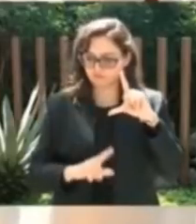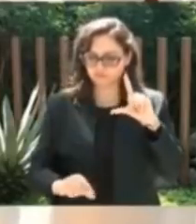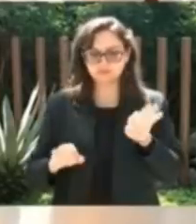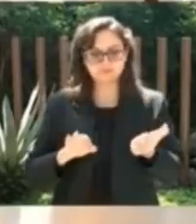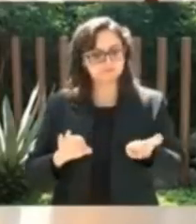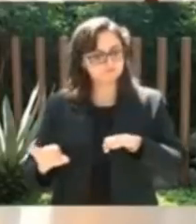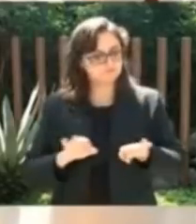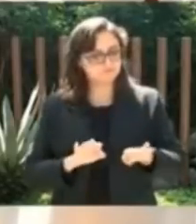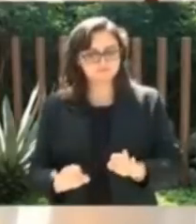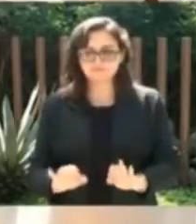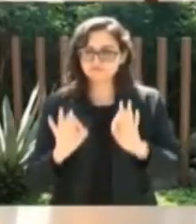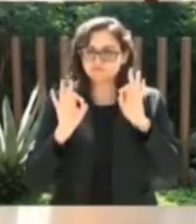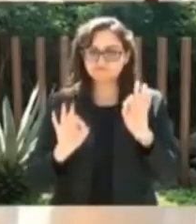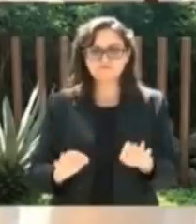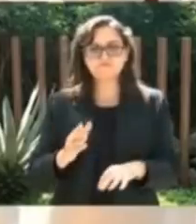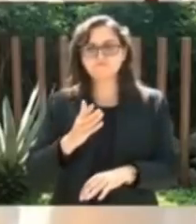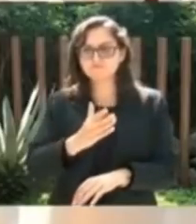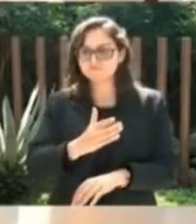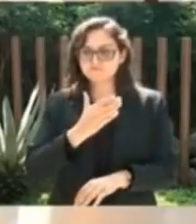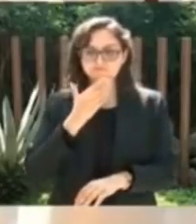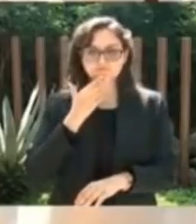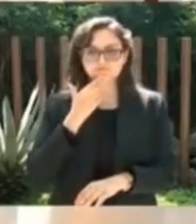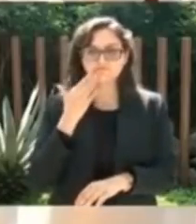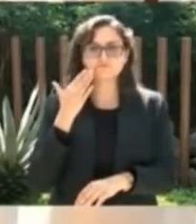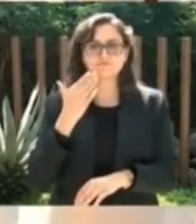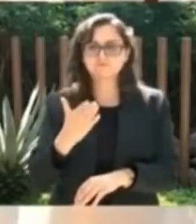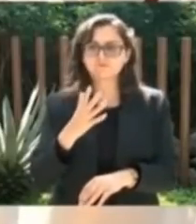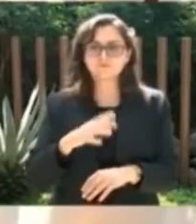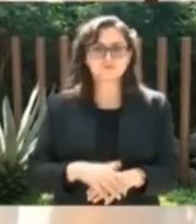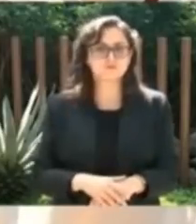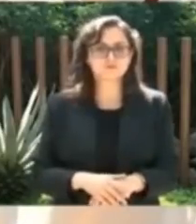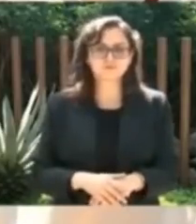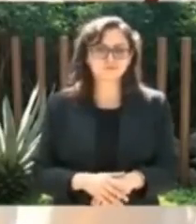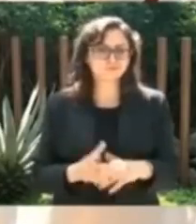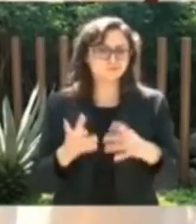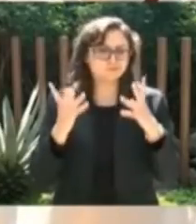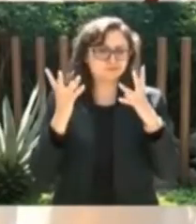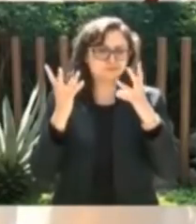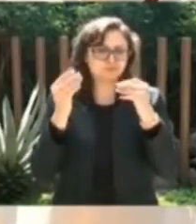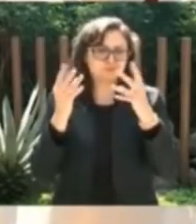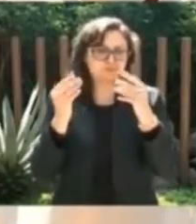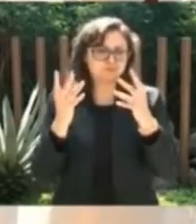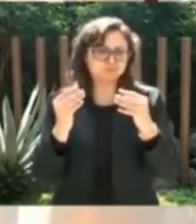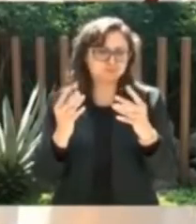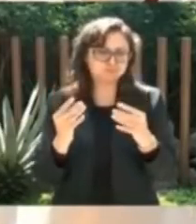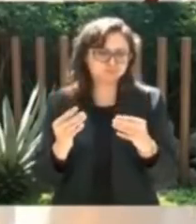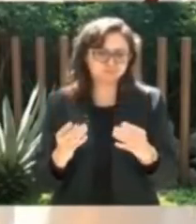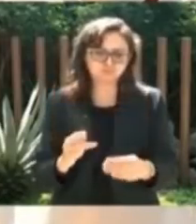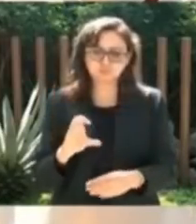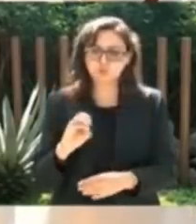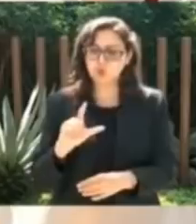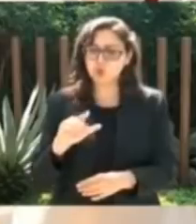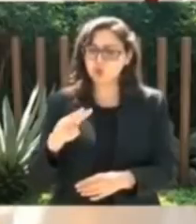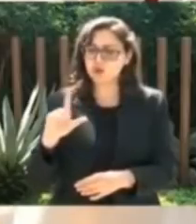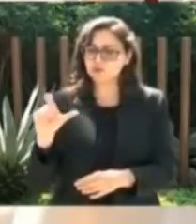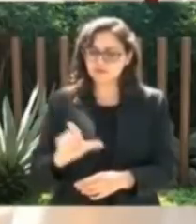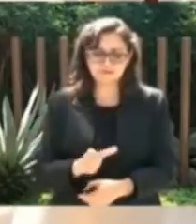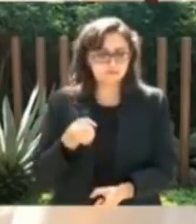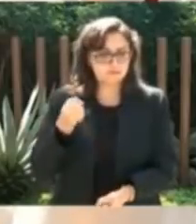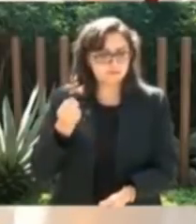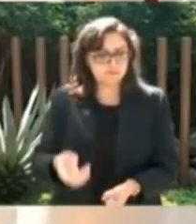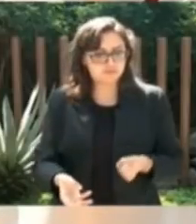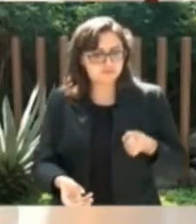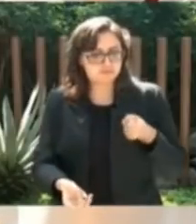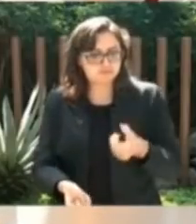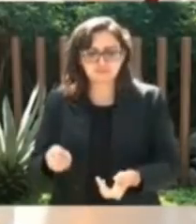de investigación y son muchos los aportes del colegio en